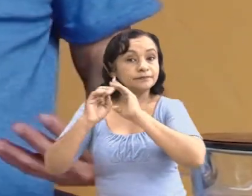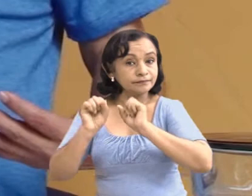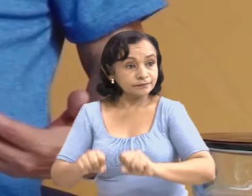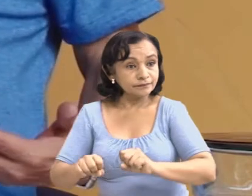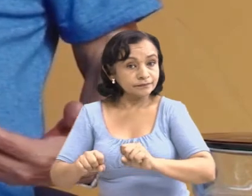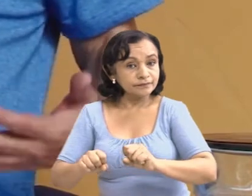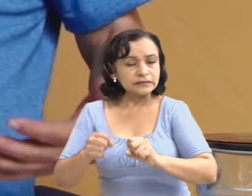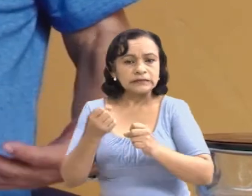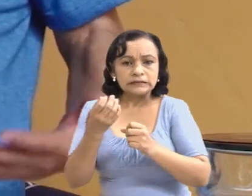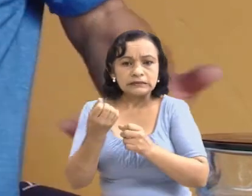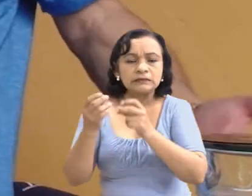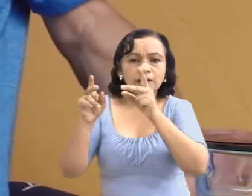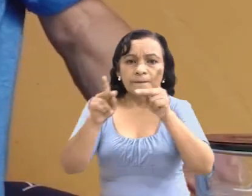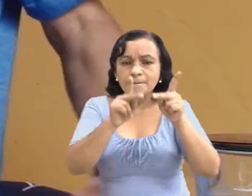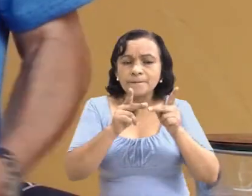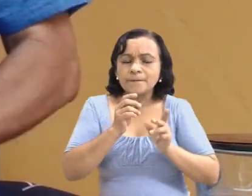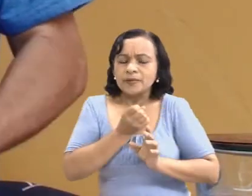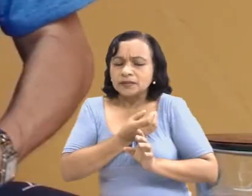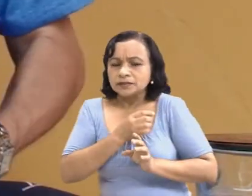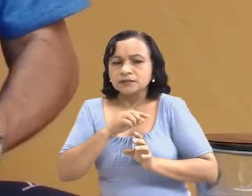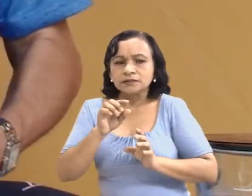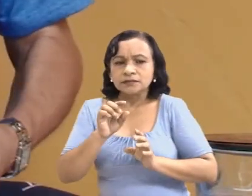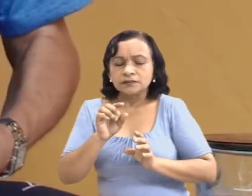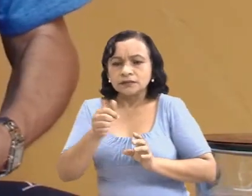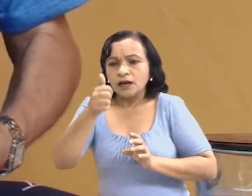la gente que a las 2 de la mañana se le mete el agua.